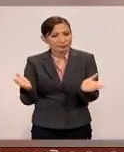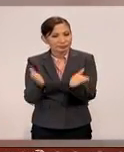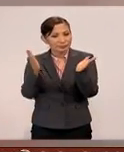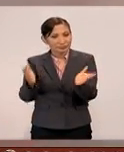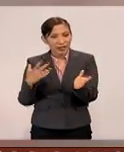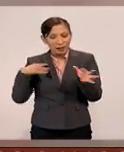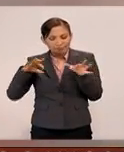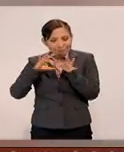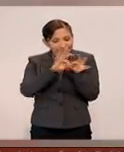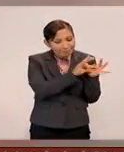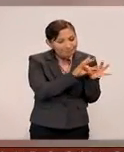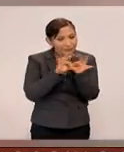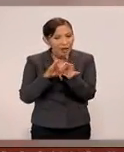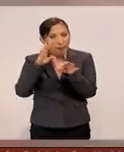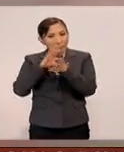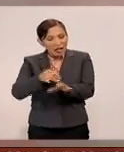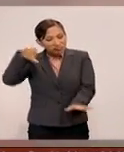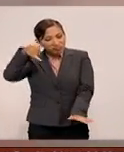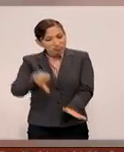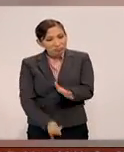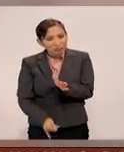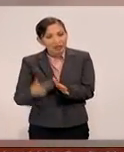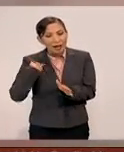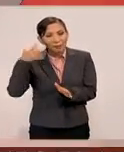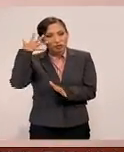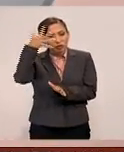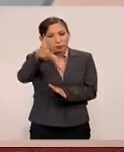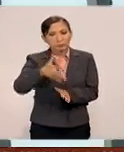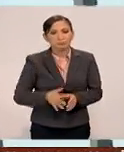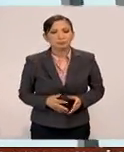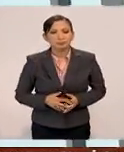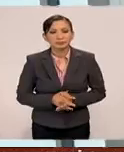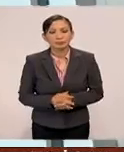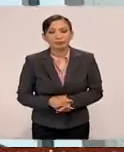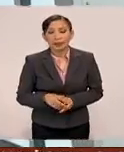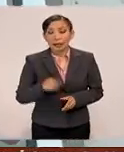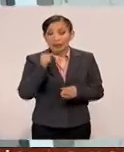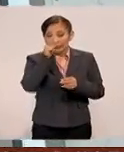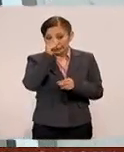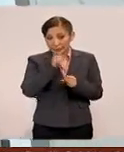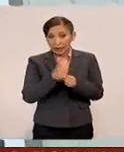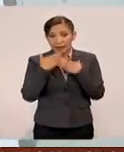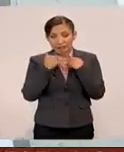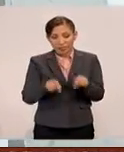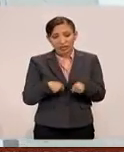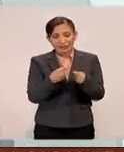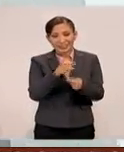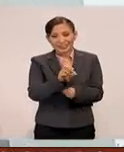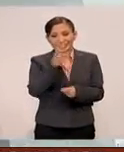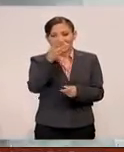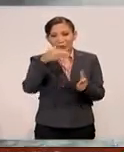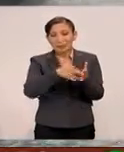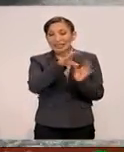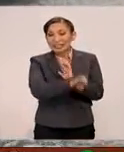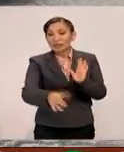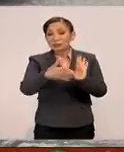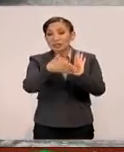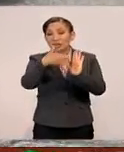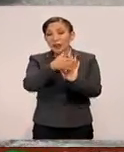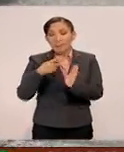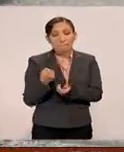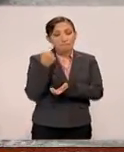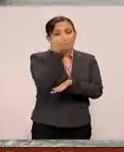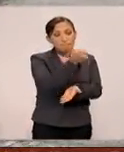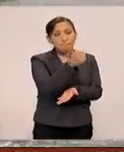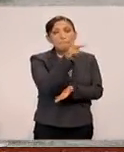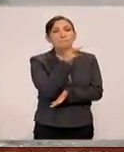una cooperación más profunda hacia el futuro. La Secretaría de Hacienda entrega 73.500 millones de pesos a